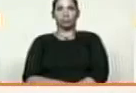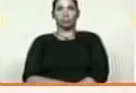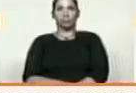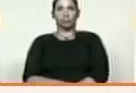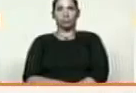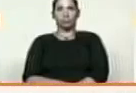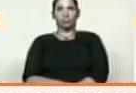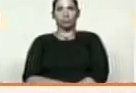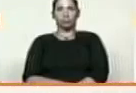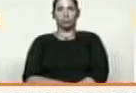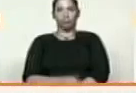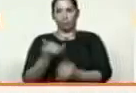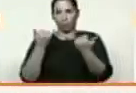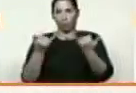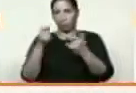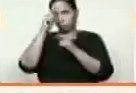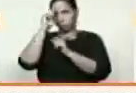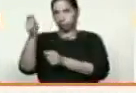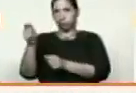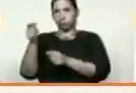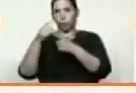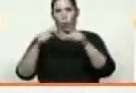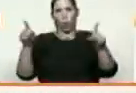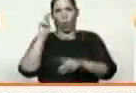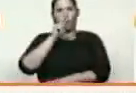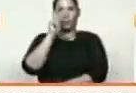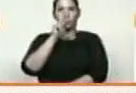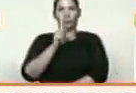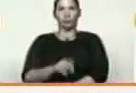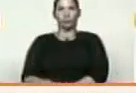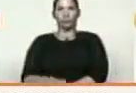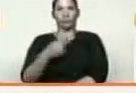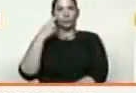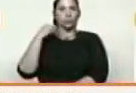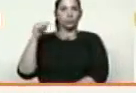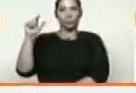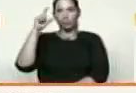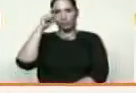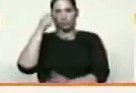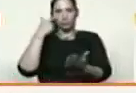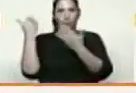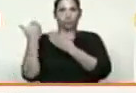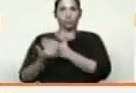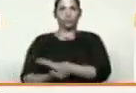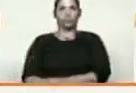Vamos a darle la palabra a otro profesor, Aristóbulo Isturiz Almeida.